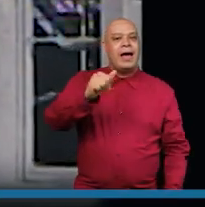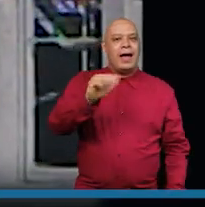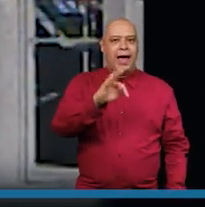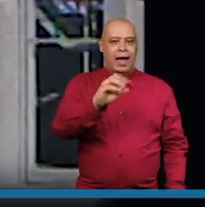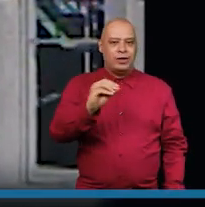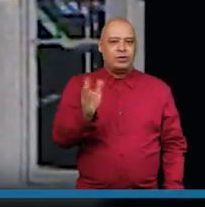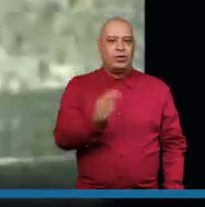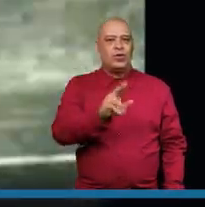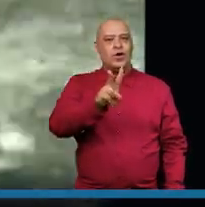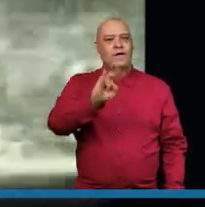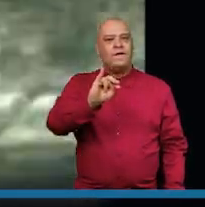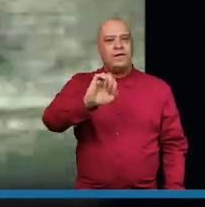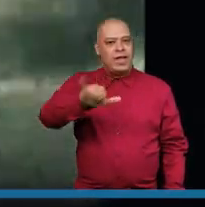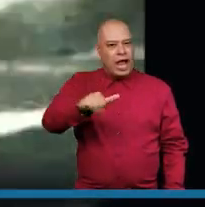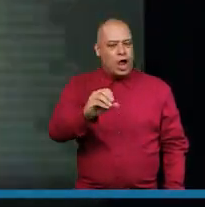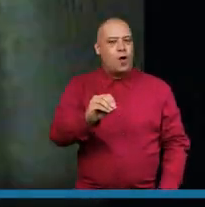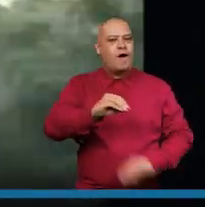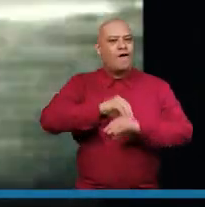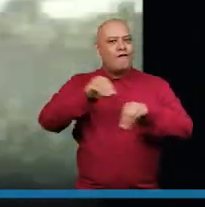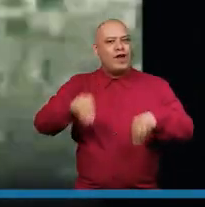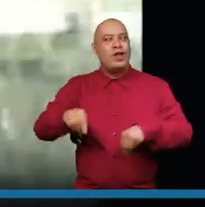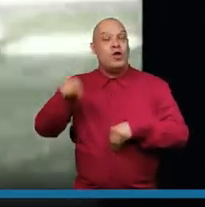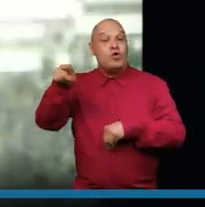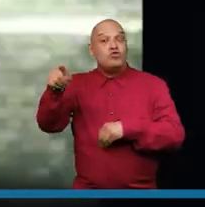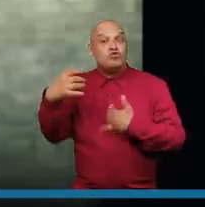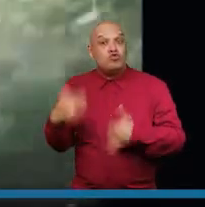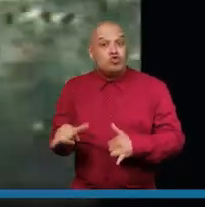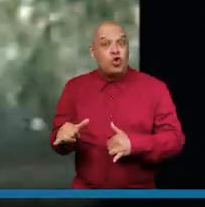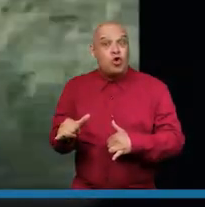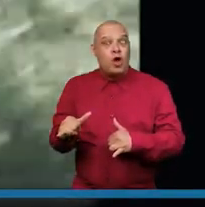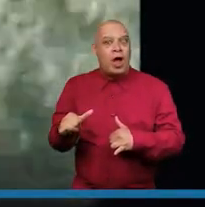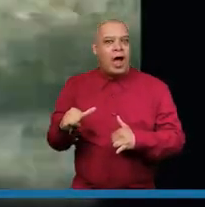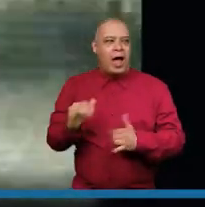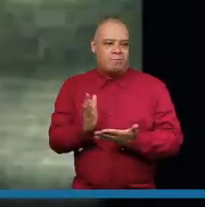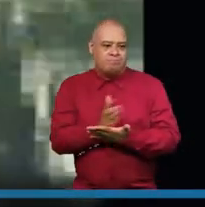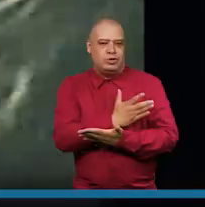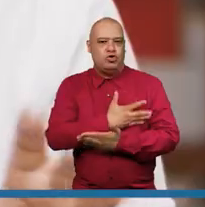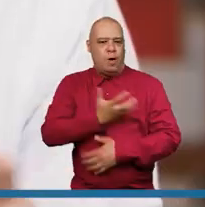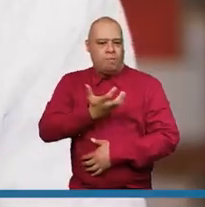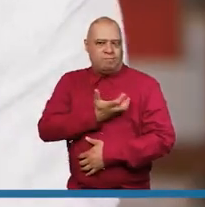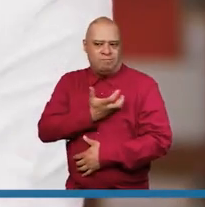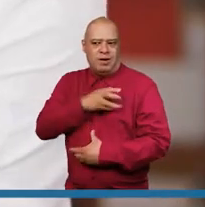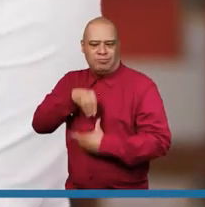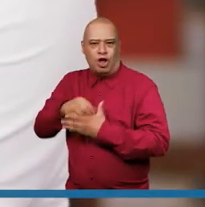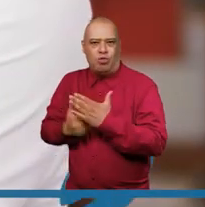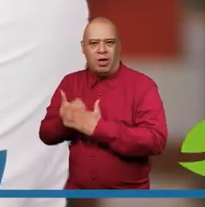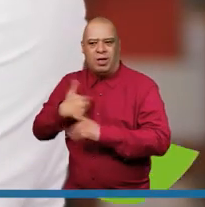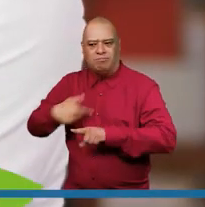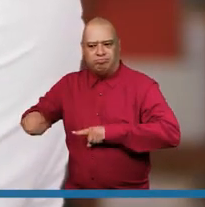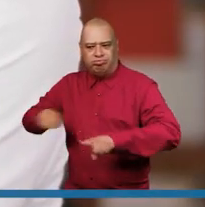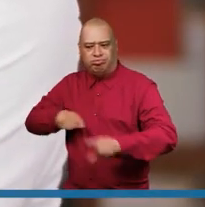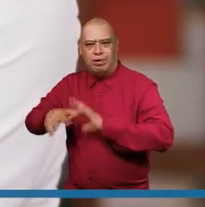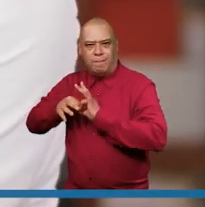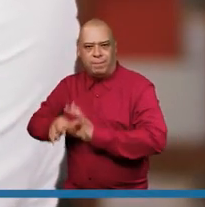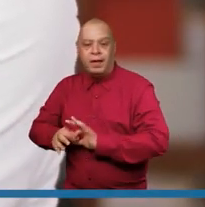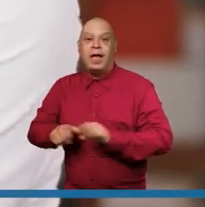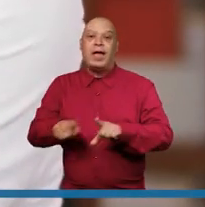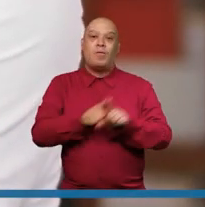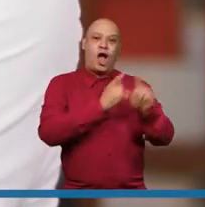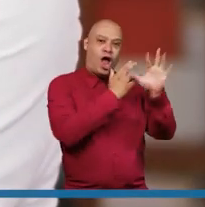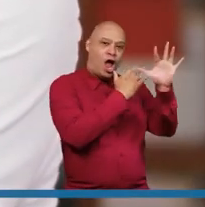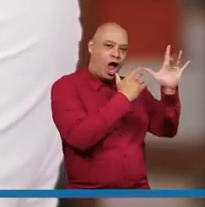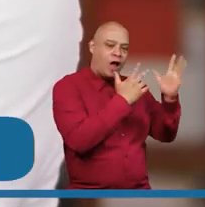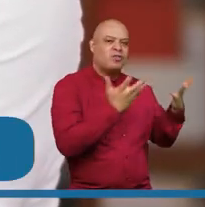Viejo, se municipaliza para tener una autonomía político-administrativa. Lo mismo ocurre en Itagüí